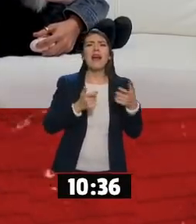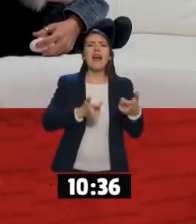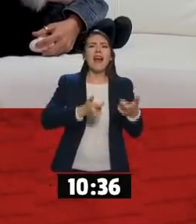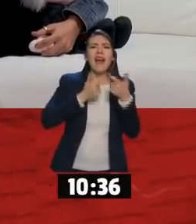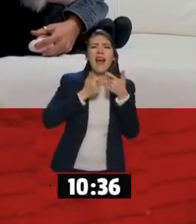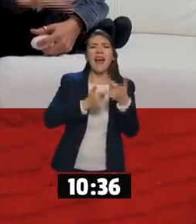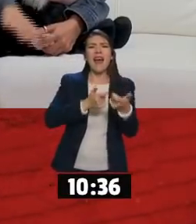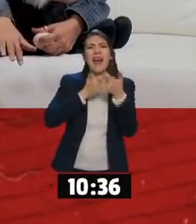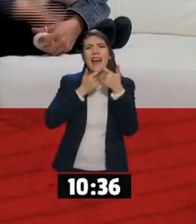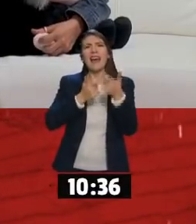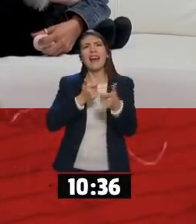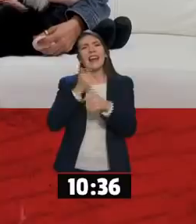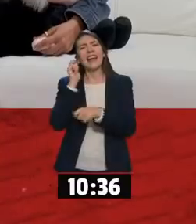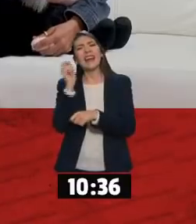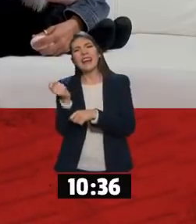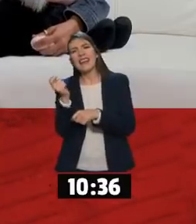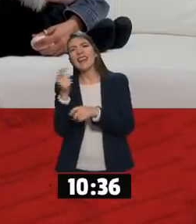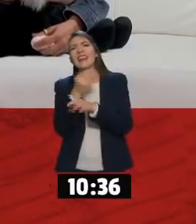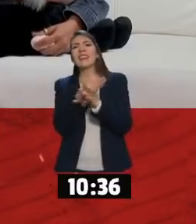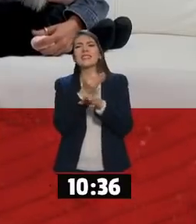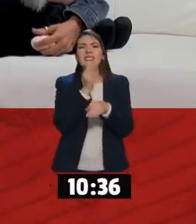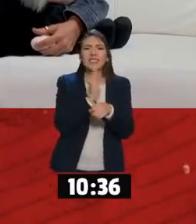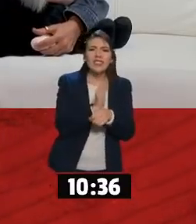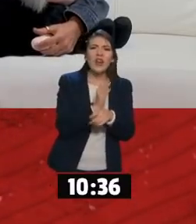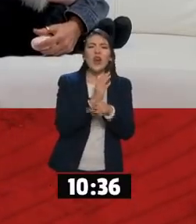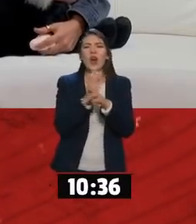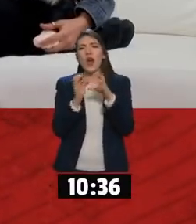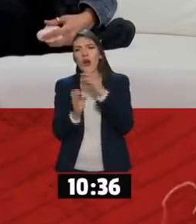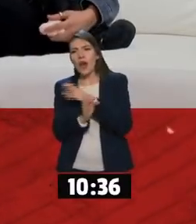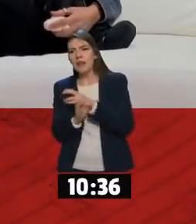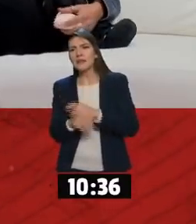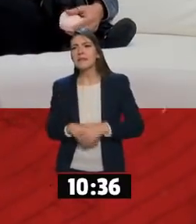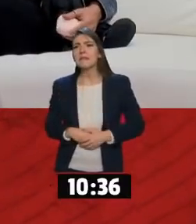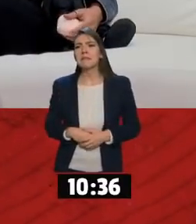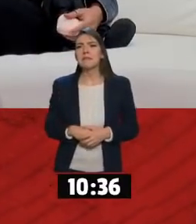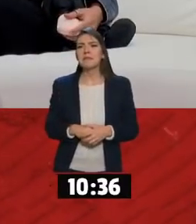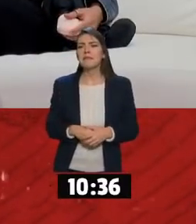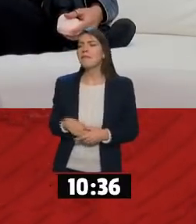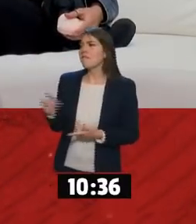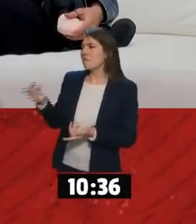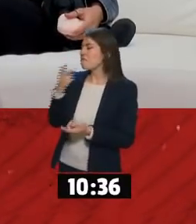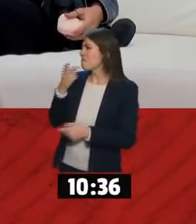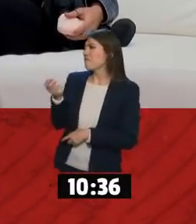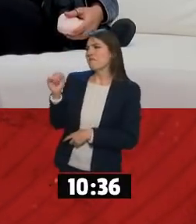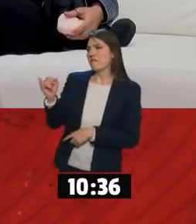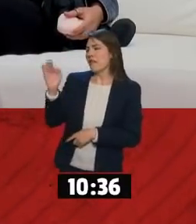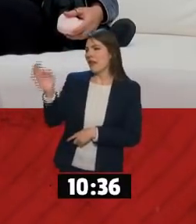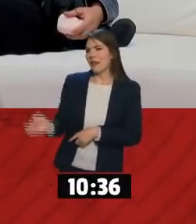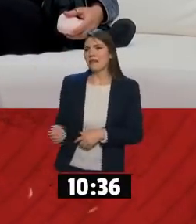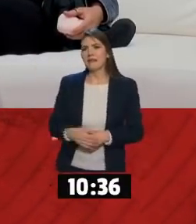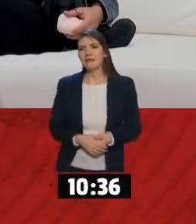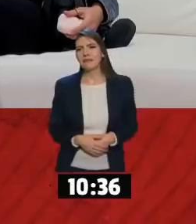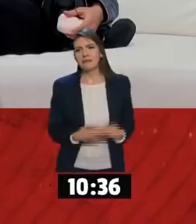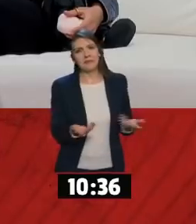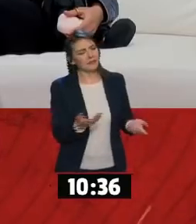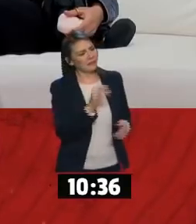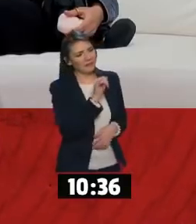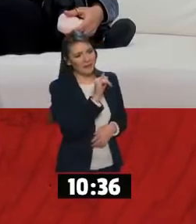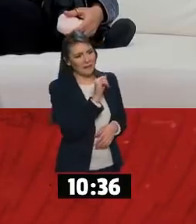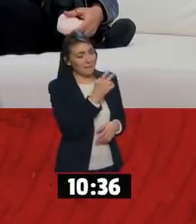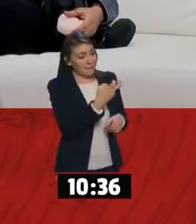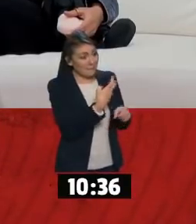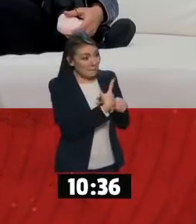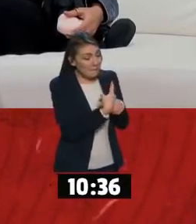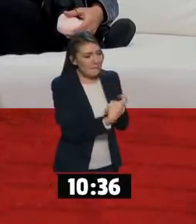de todo lo que nos gustó, lo que pasó, lo que pasó. Ya, dijiste sí. Pues dije, sí, no se puede decir que no ante esa invitación.